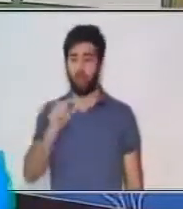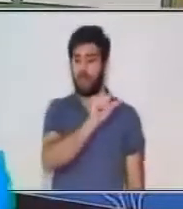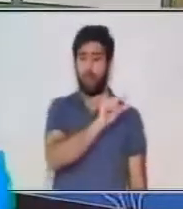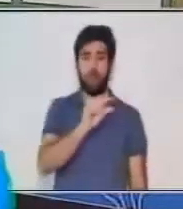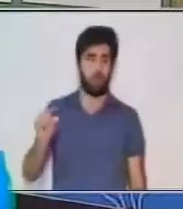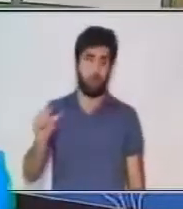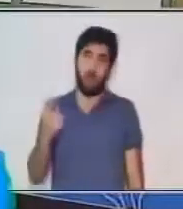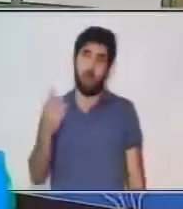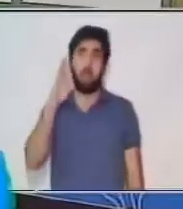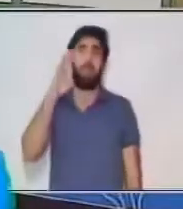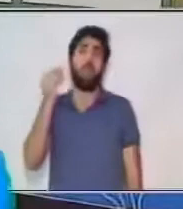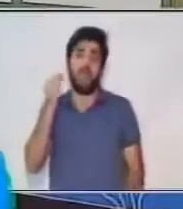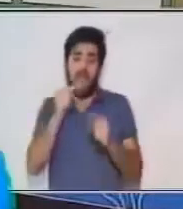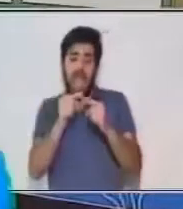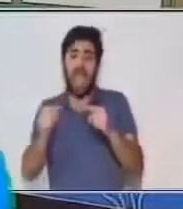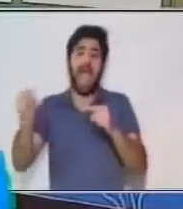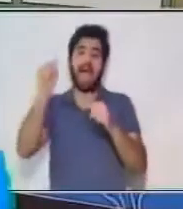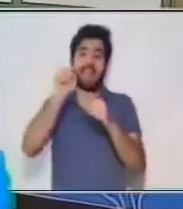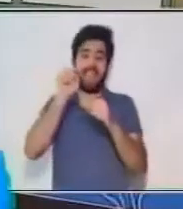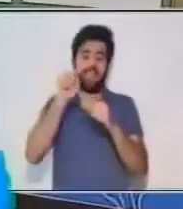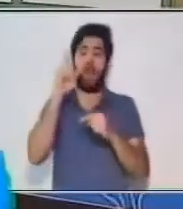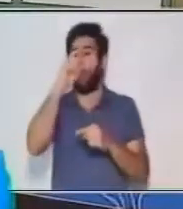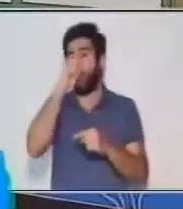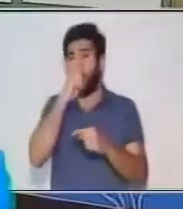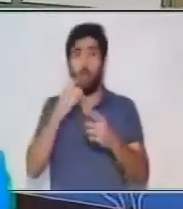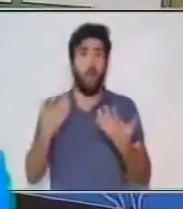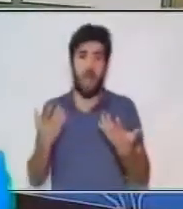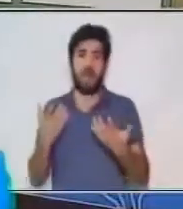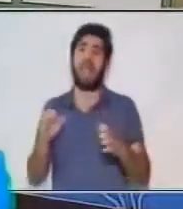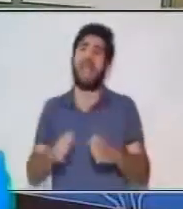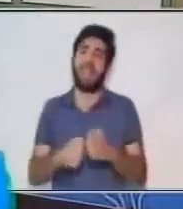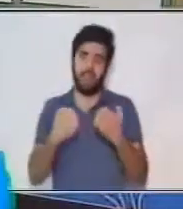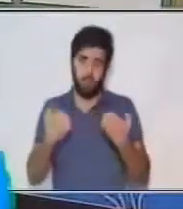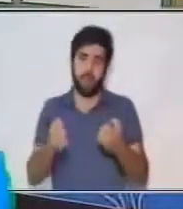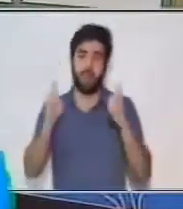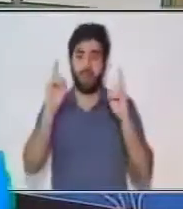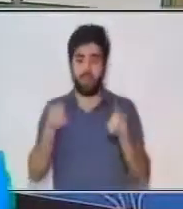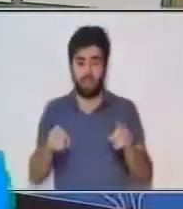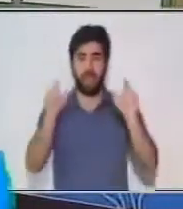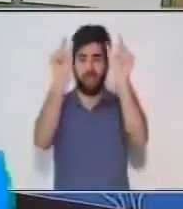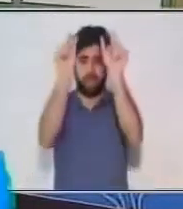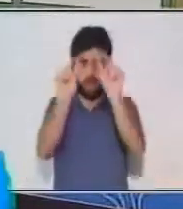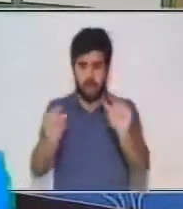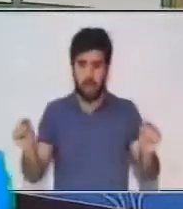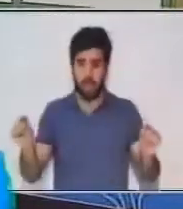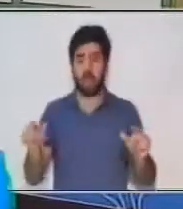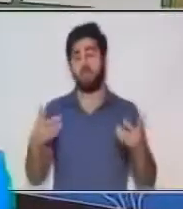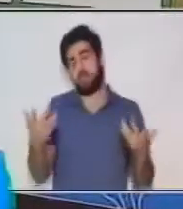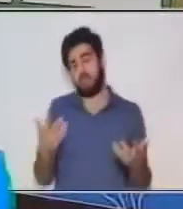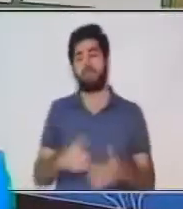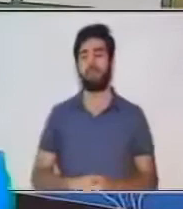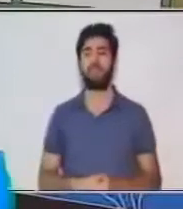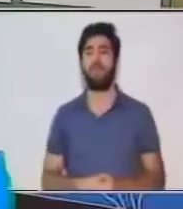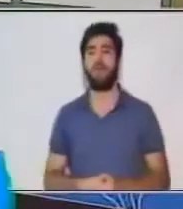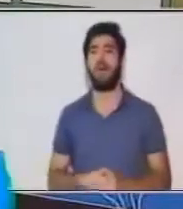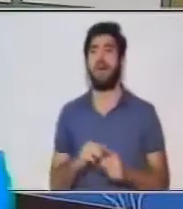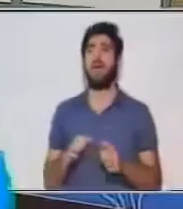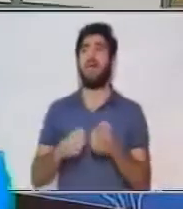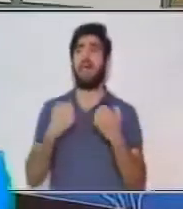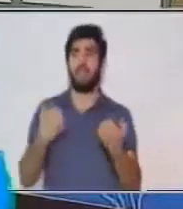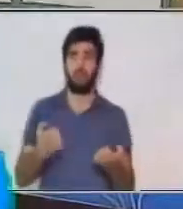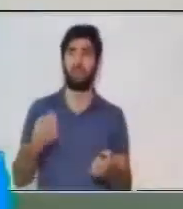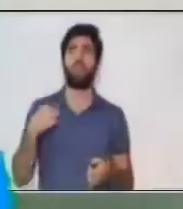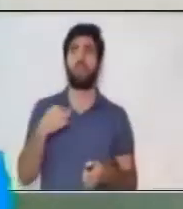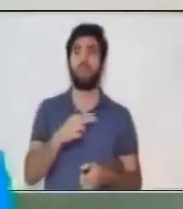hay variables acá arriba. Sabemos que el eje x va a ser la asíntota horizontal. ¿Y cuál va a ser la